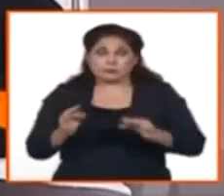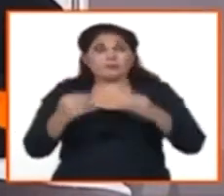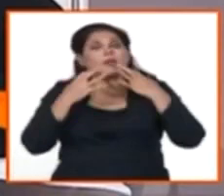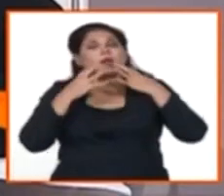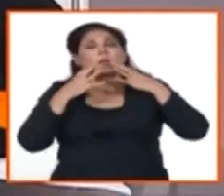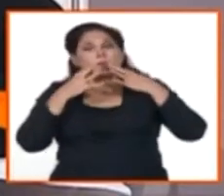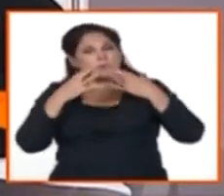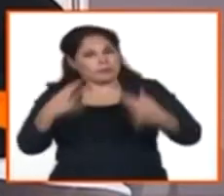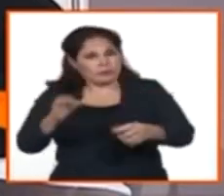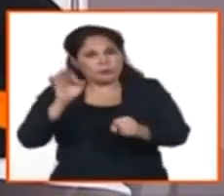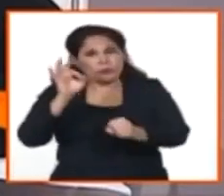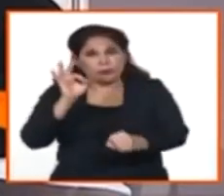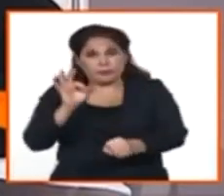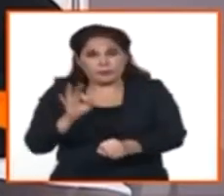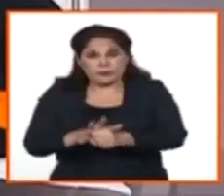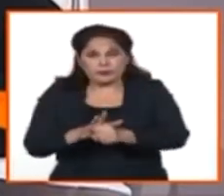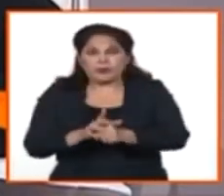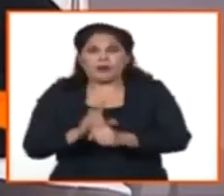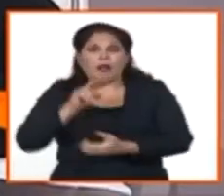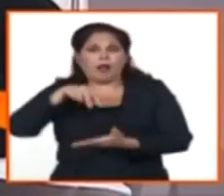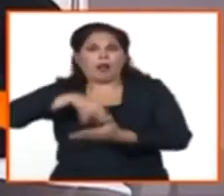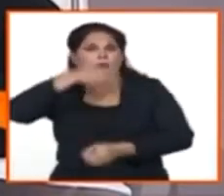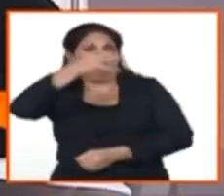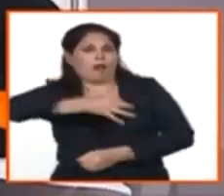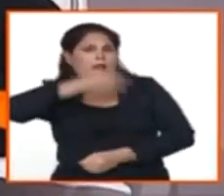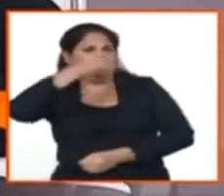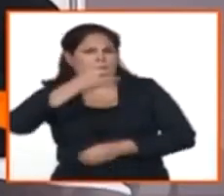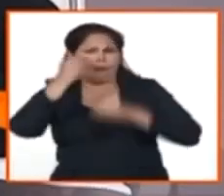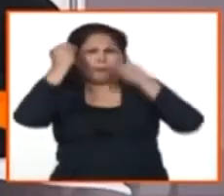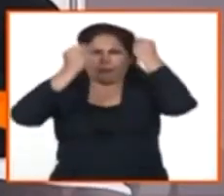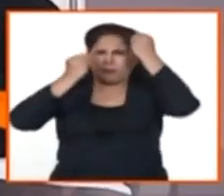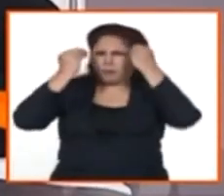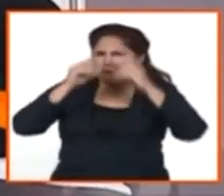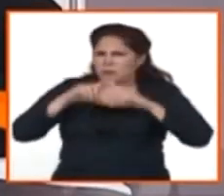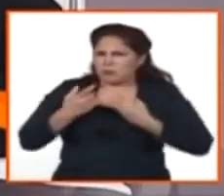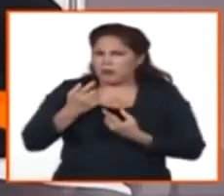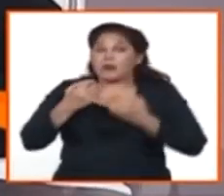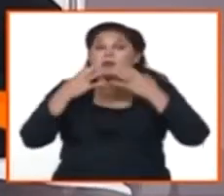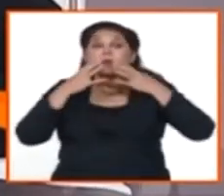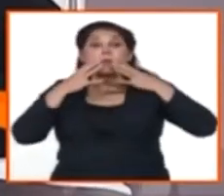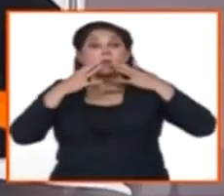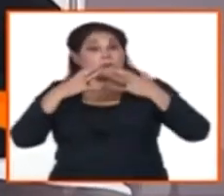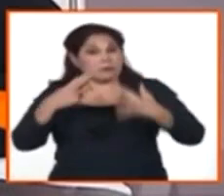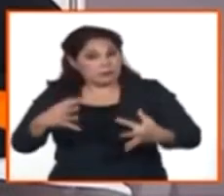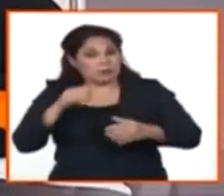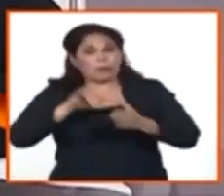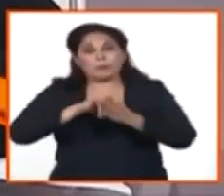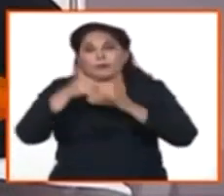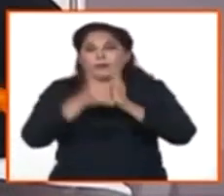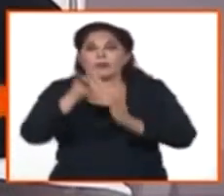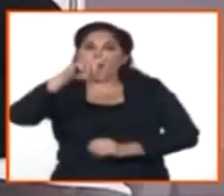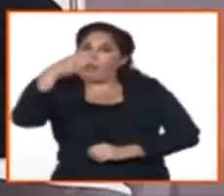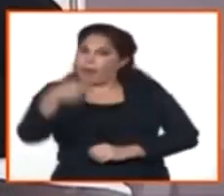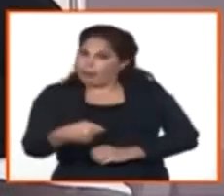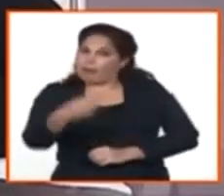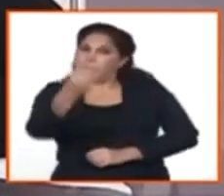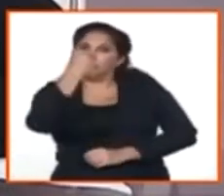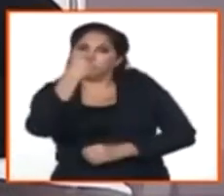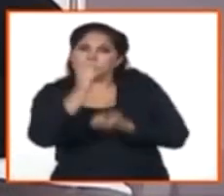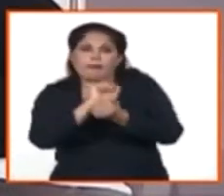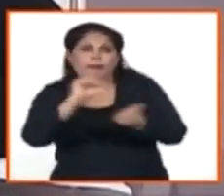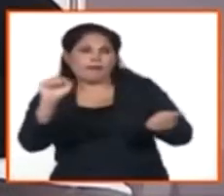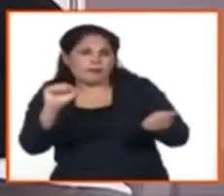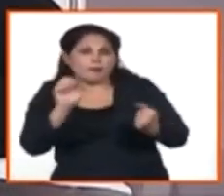importancia comenzar nuestra intervención reflexionando precisamente sobre la importancia del proyecto de ley de soberanía alimentaria y